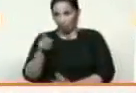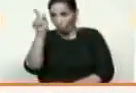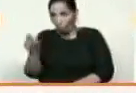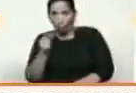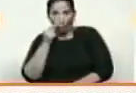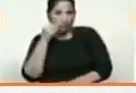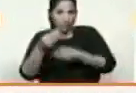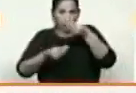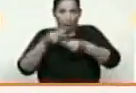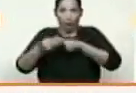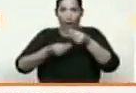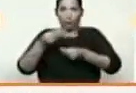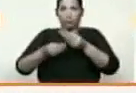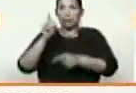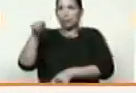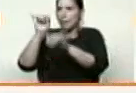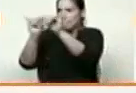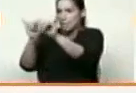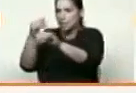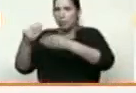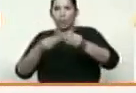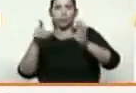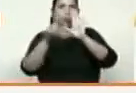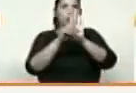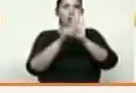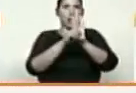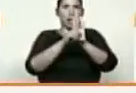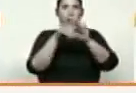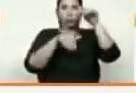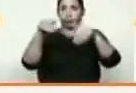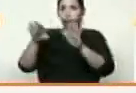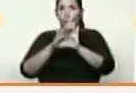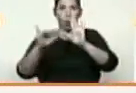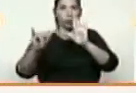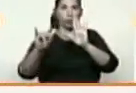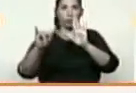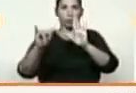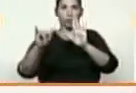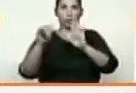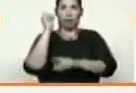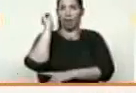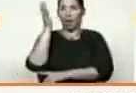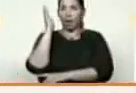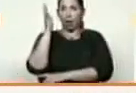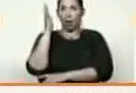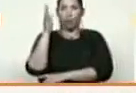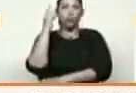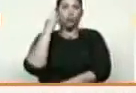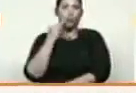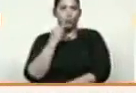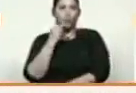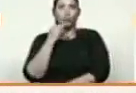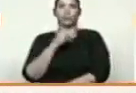el que elaboró el reglamento electoral de la Constituyente de Angostura de 1819.